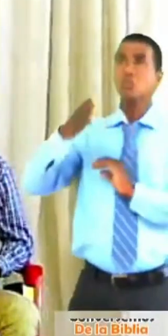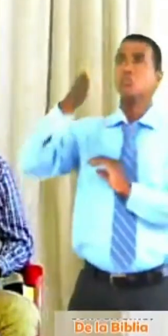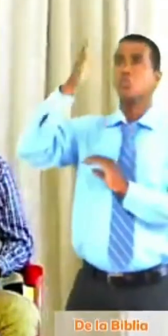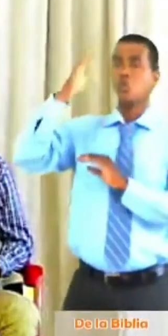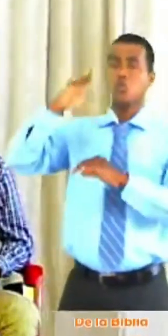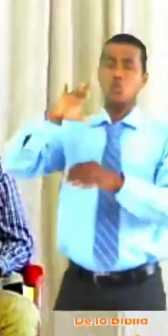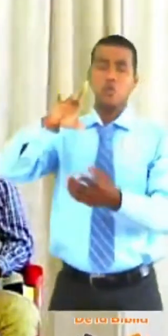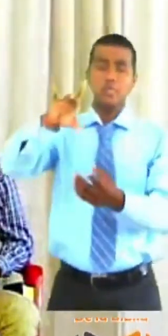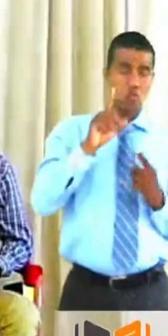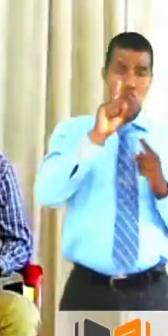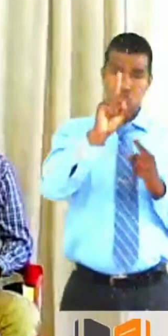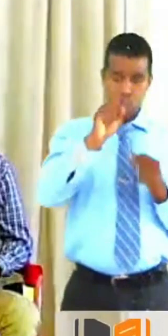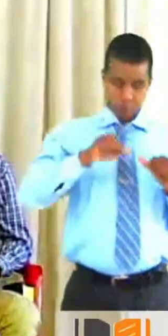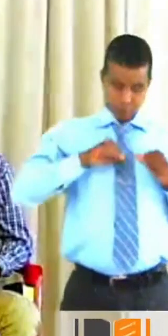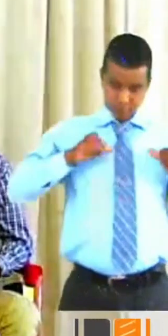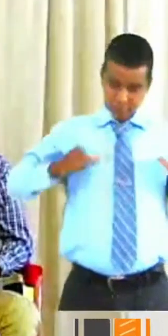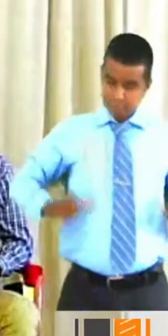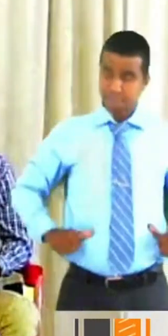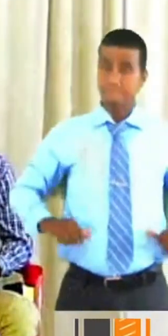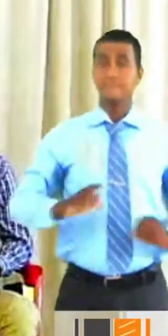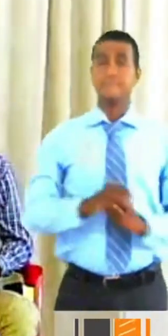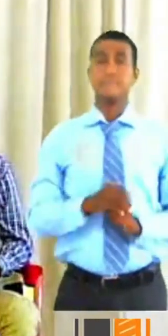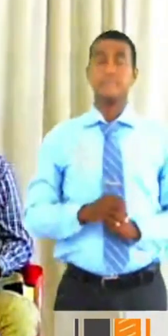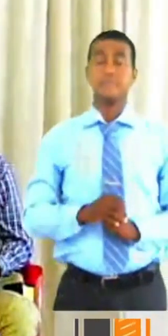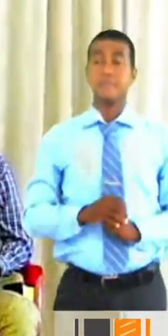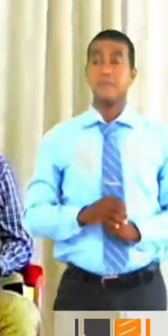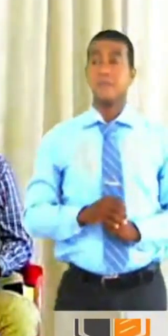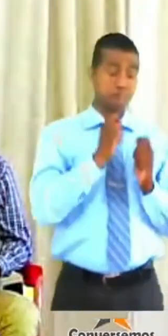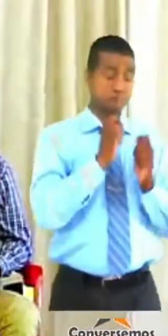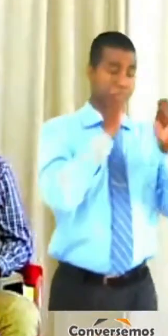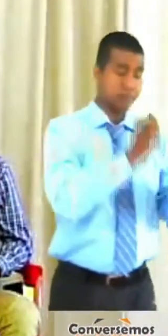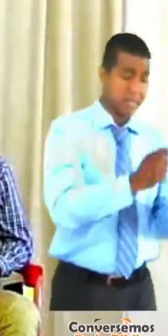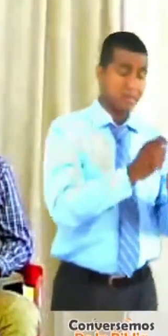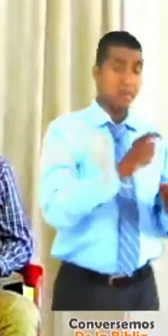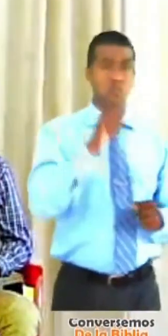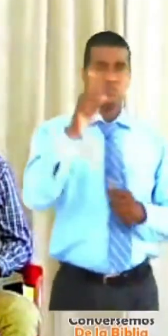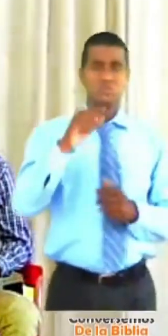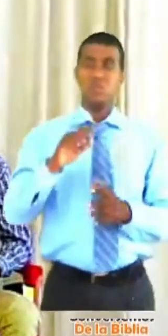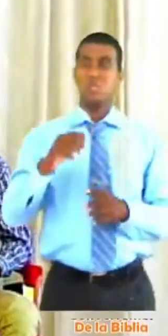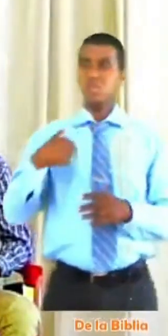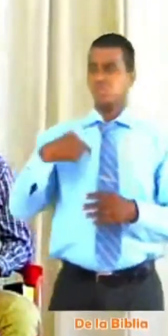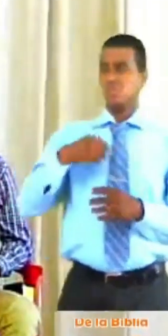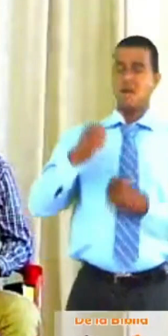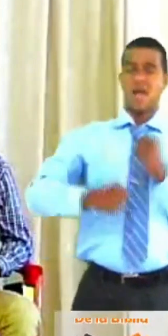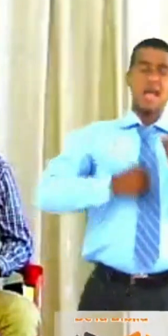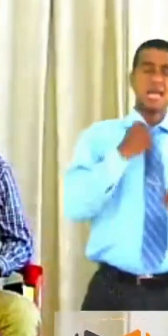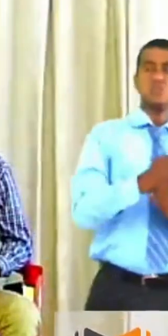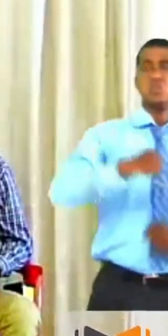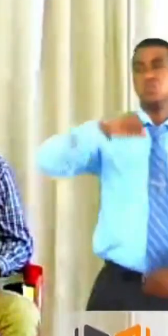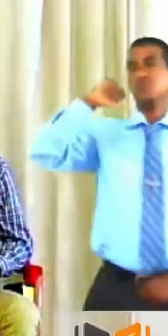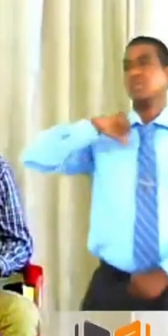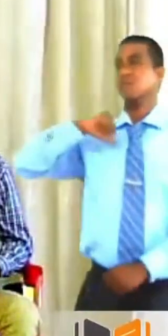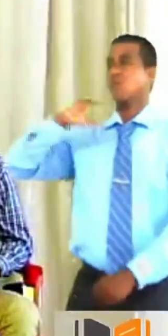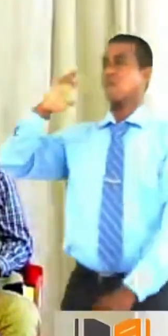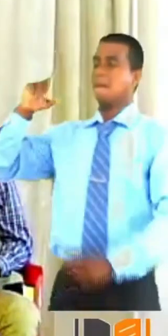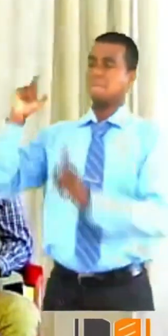instituido a un sacerdote. Hermano, no te vueles el conducto de lo que Dios da. No es que ya yo tengo tantos años, yo tengo palabra para